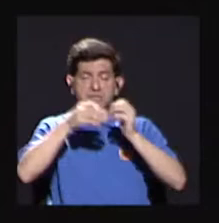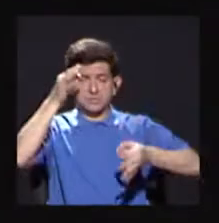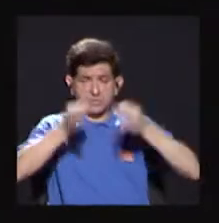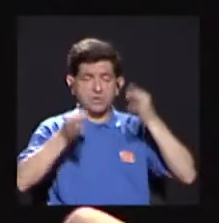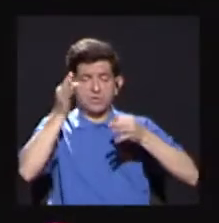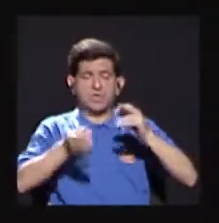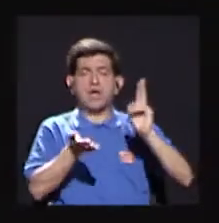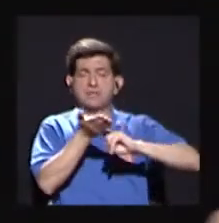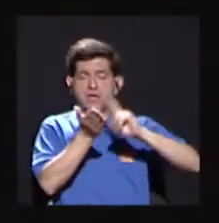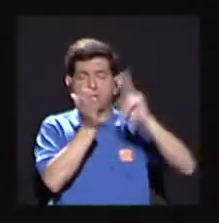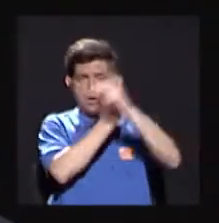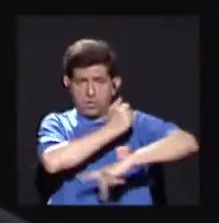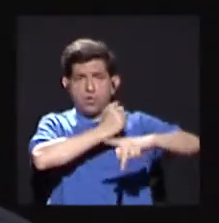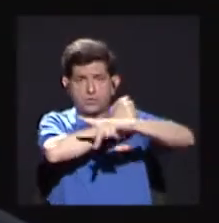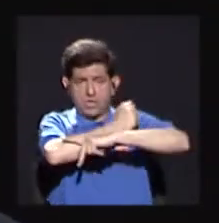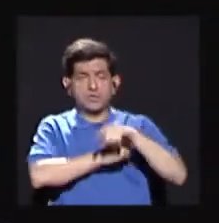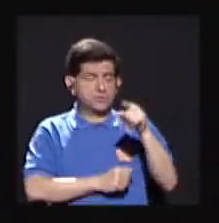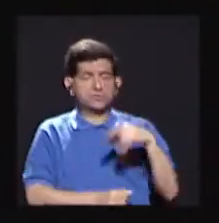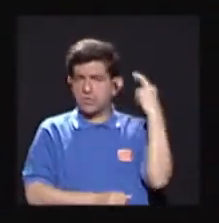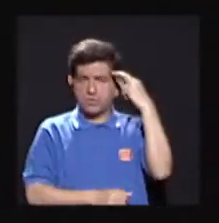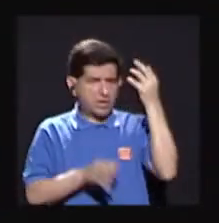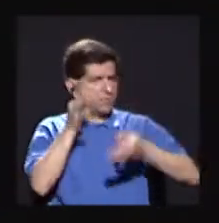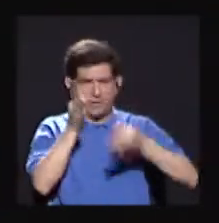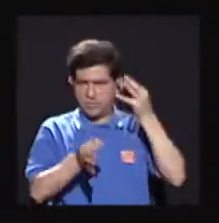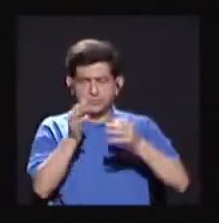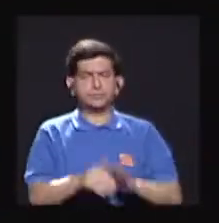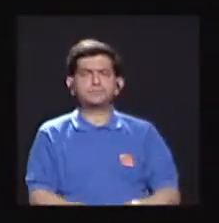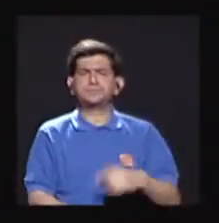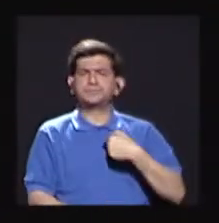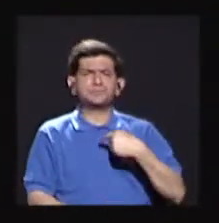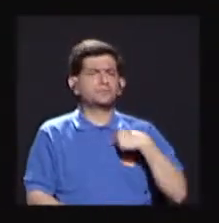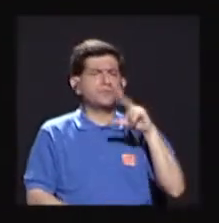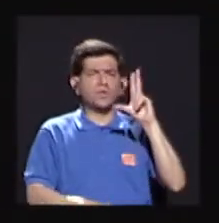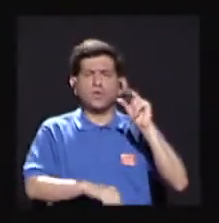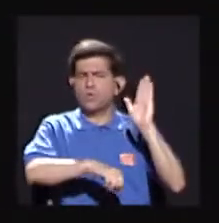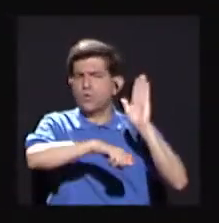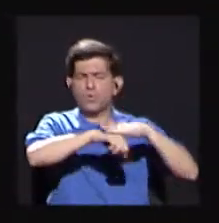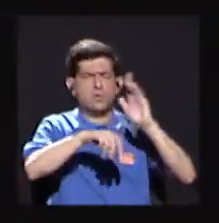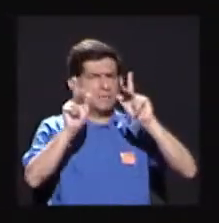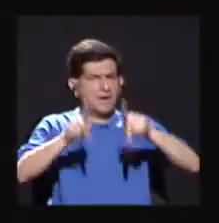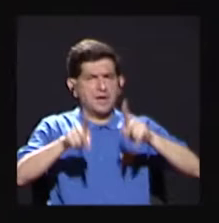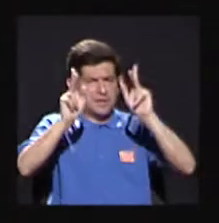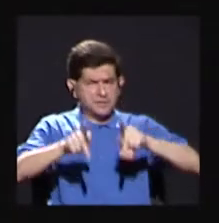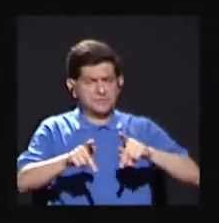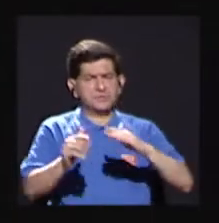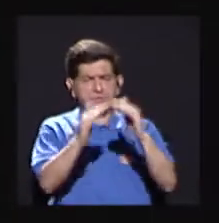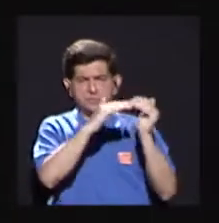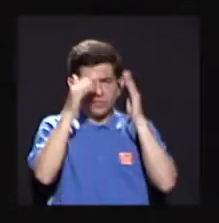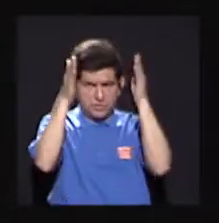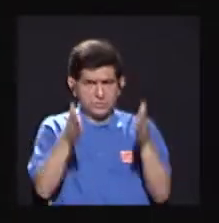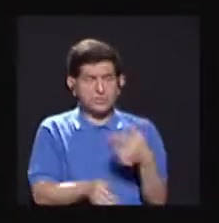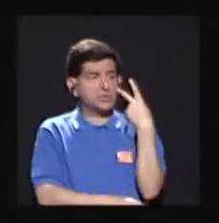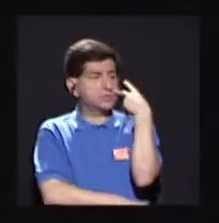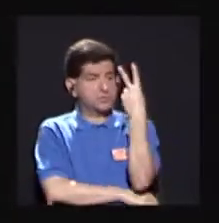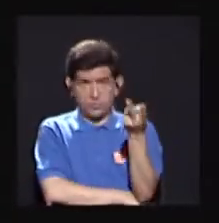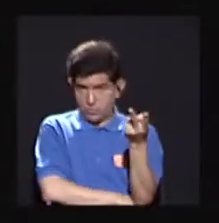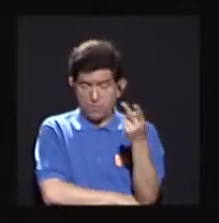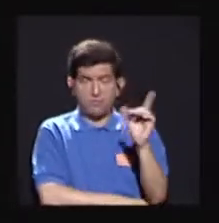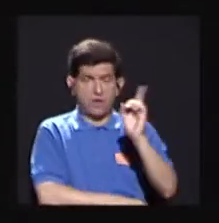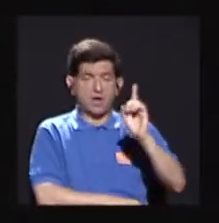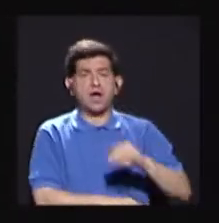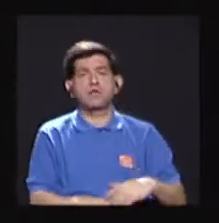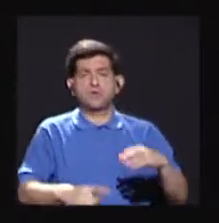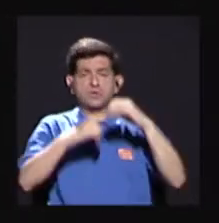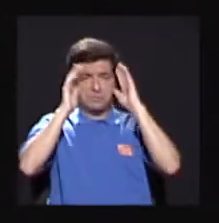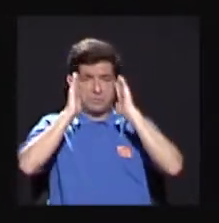de los contratos en el país entonces bueno yo no le voy a echar la culpa a la ciudadanía de que no vea dónde están las